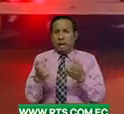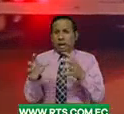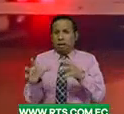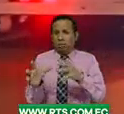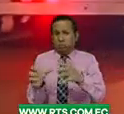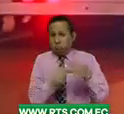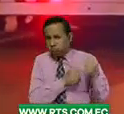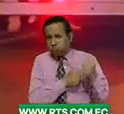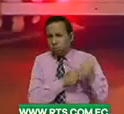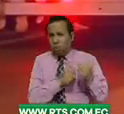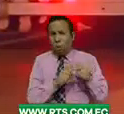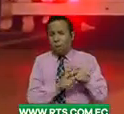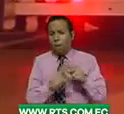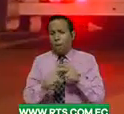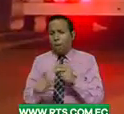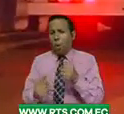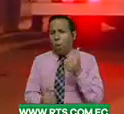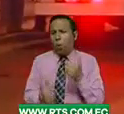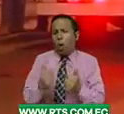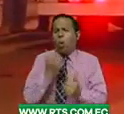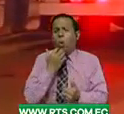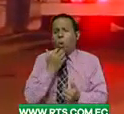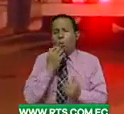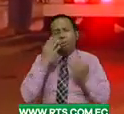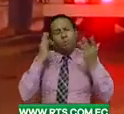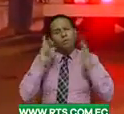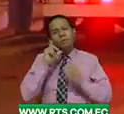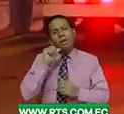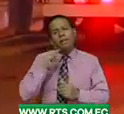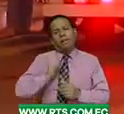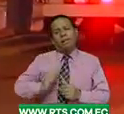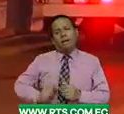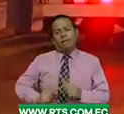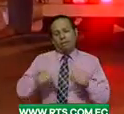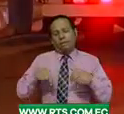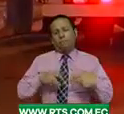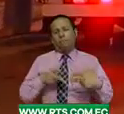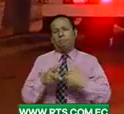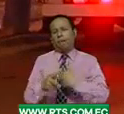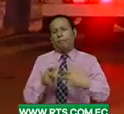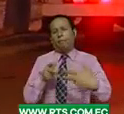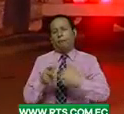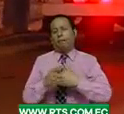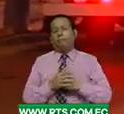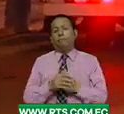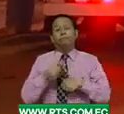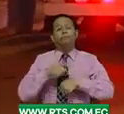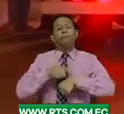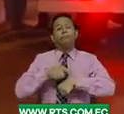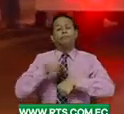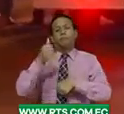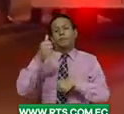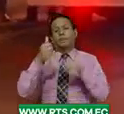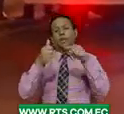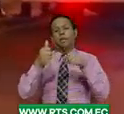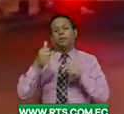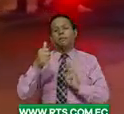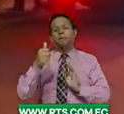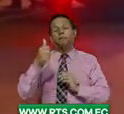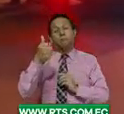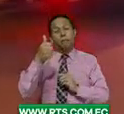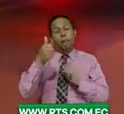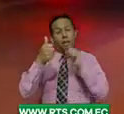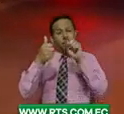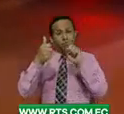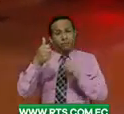torno a este hecho violento que se ha registrado en la autopista Narcisa de Jesús, cuando son las 10 de la noche, 22 horas